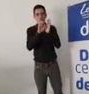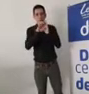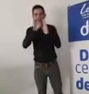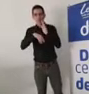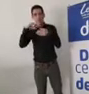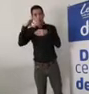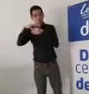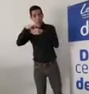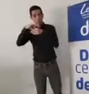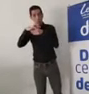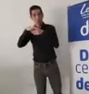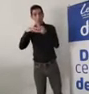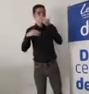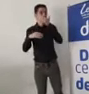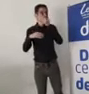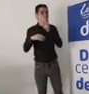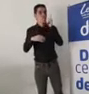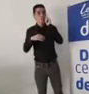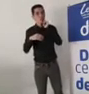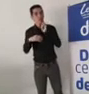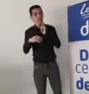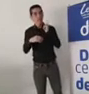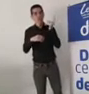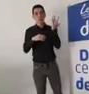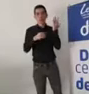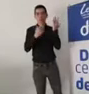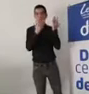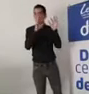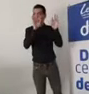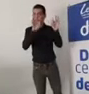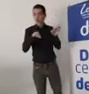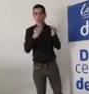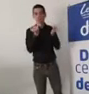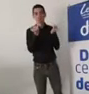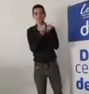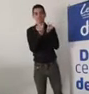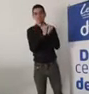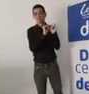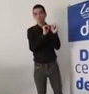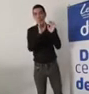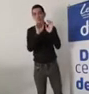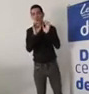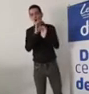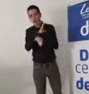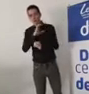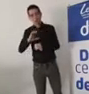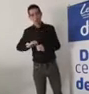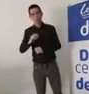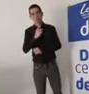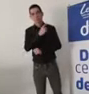50% mujeres. Estamos empezando a lograr este tema de los jóvenes, ya en algunos partidos como el mío, que es el Partido Verde en